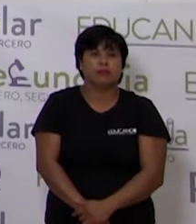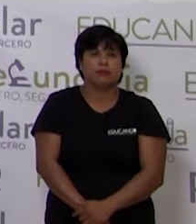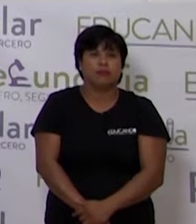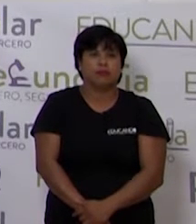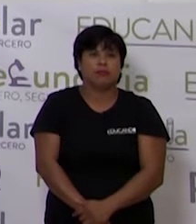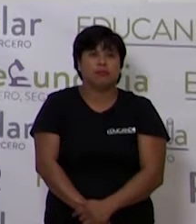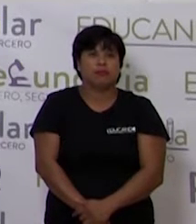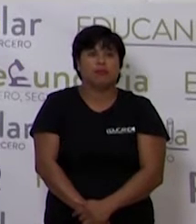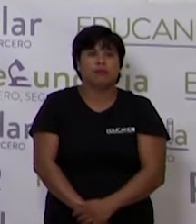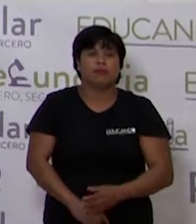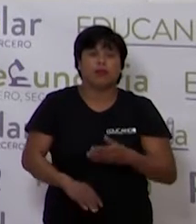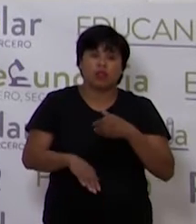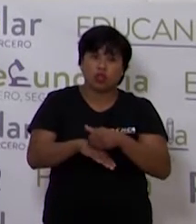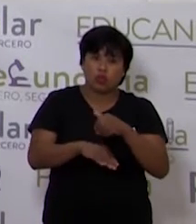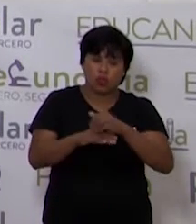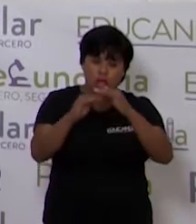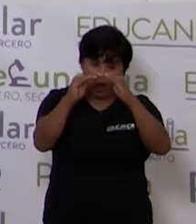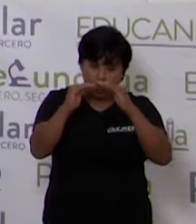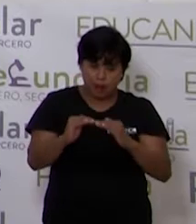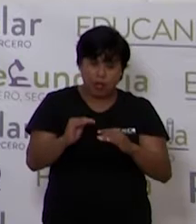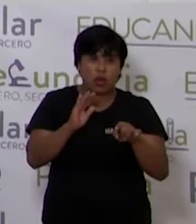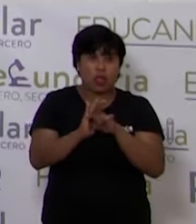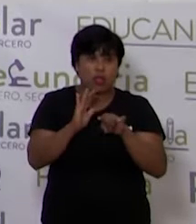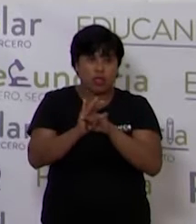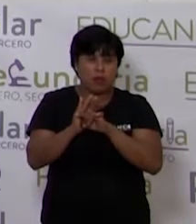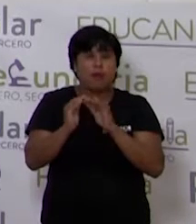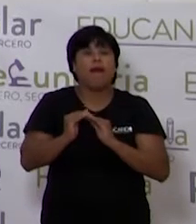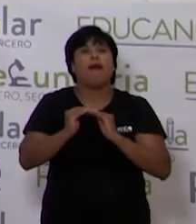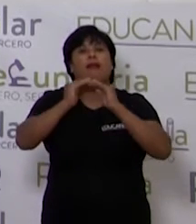Hacia abajo van los números negativos, ¿te acuerdas?